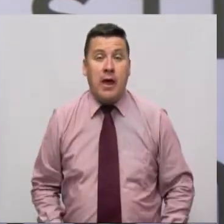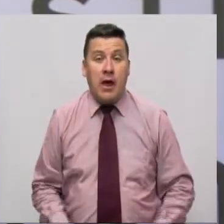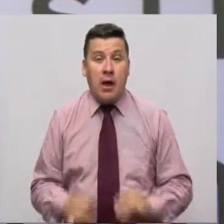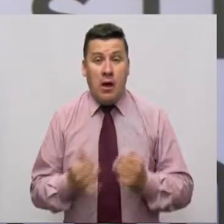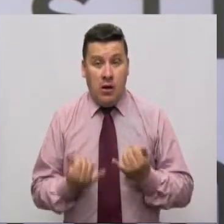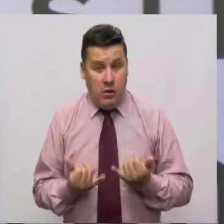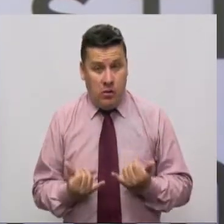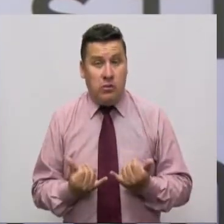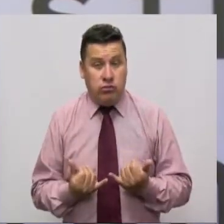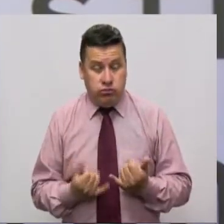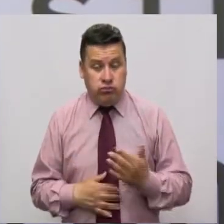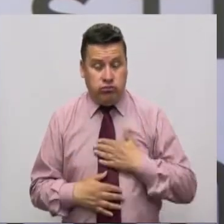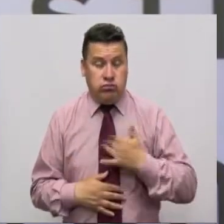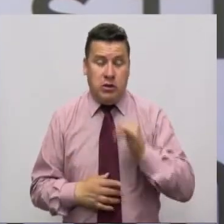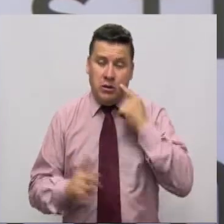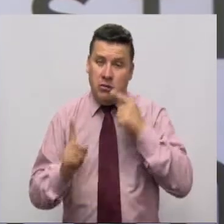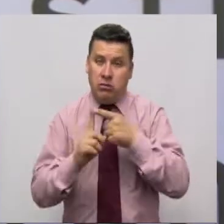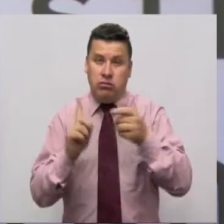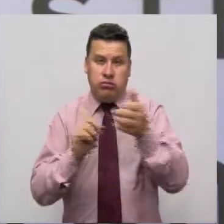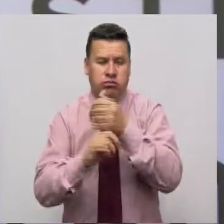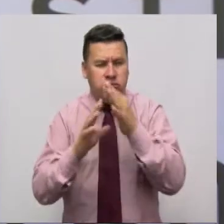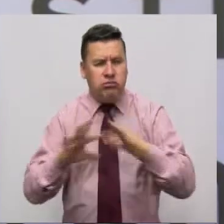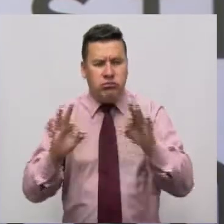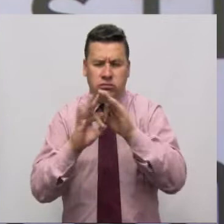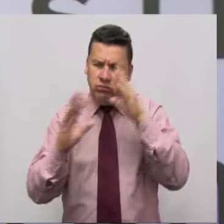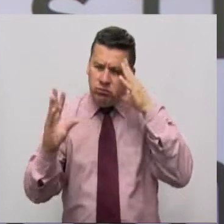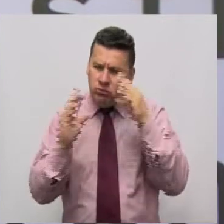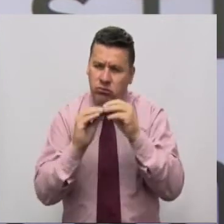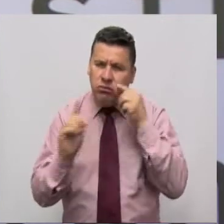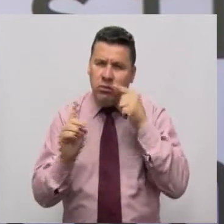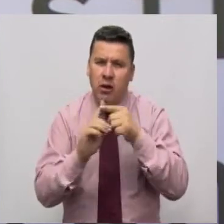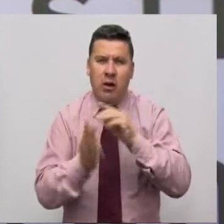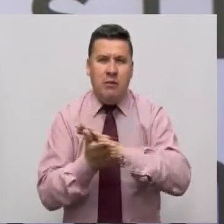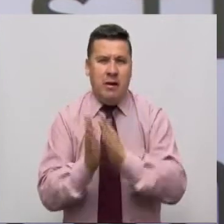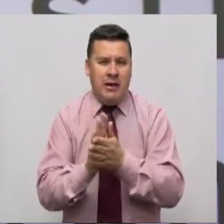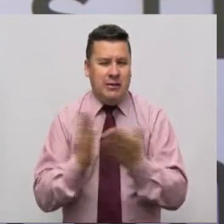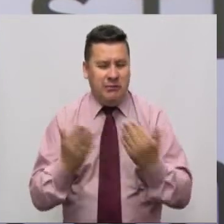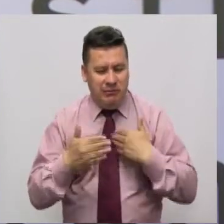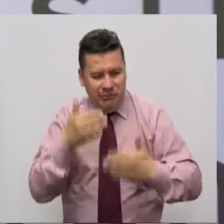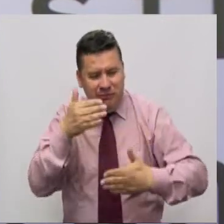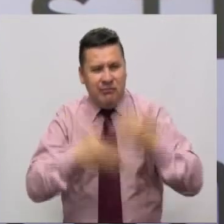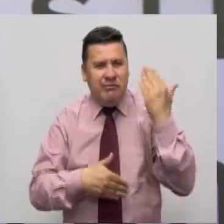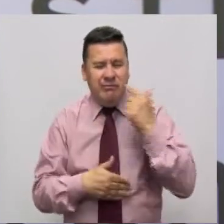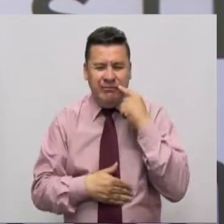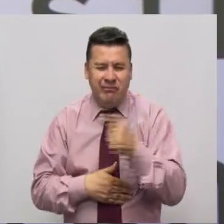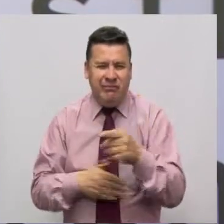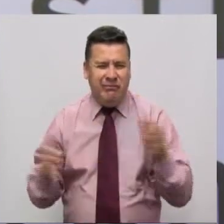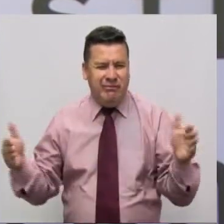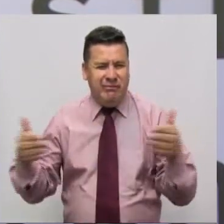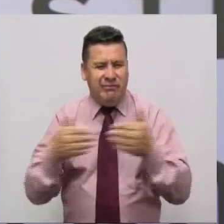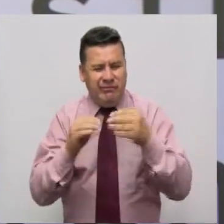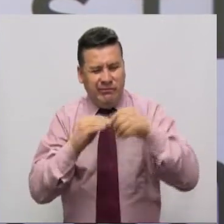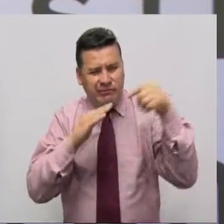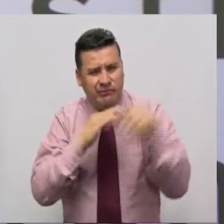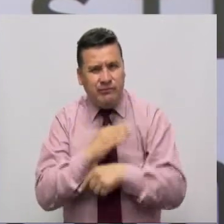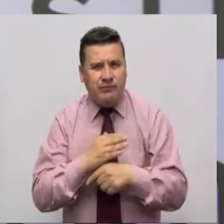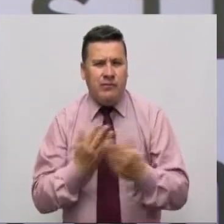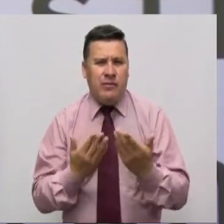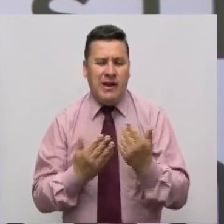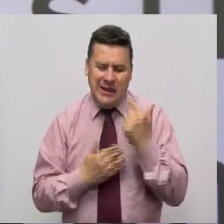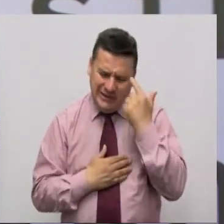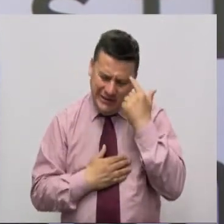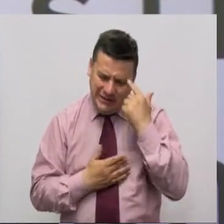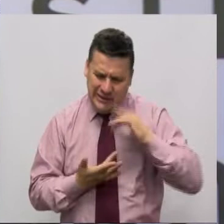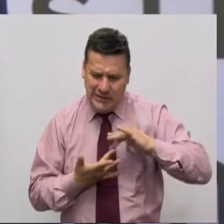Justo ahora, cuando logramos un trascendental acuerdo de paz y cuando comenzamos a cerrar las